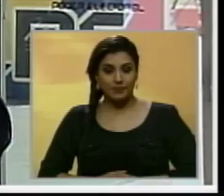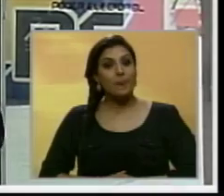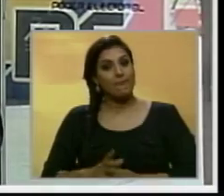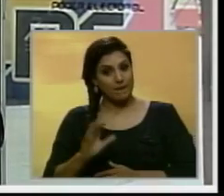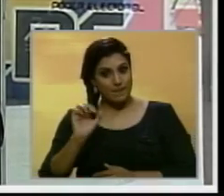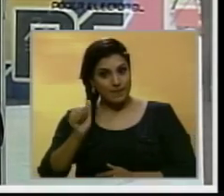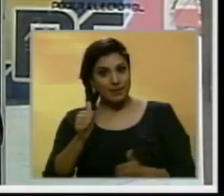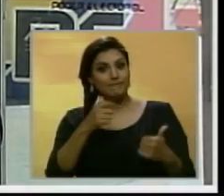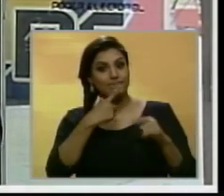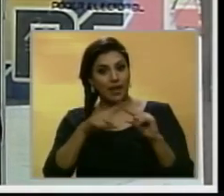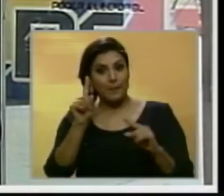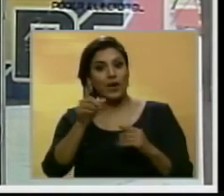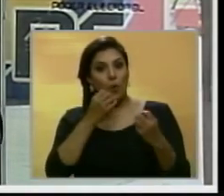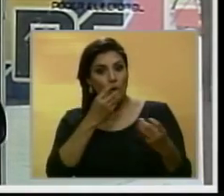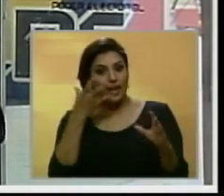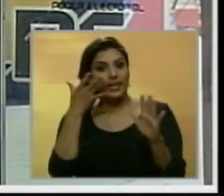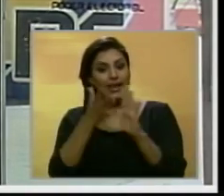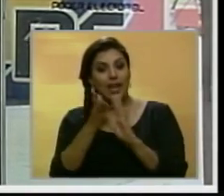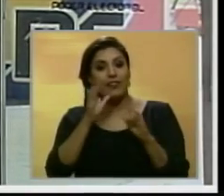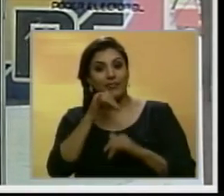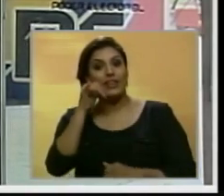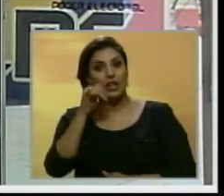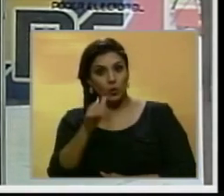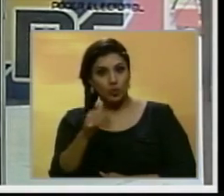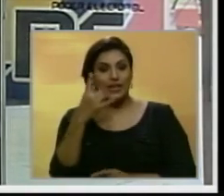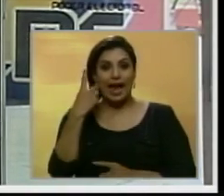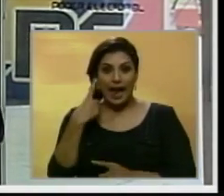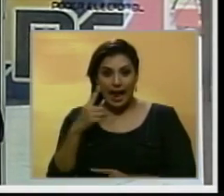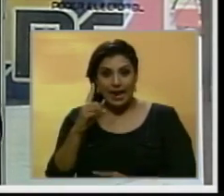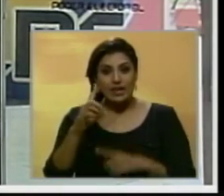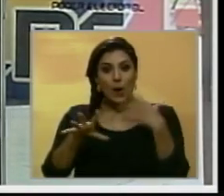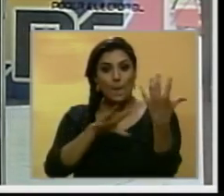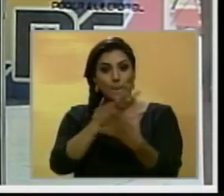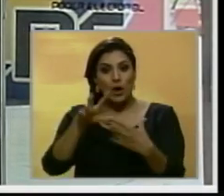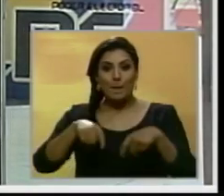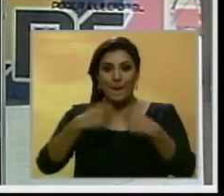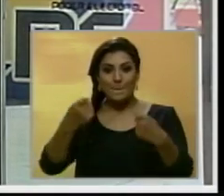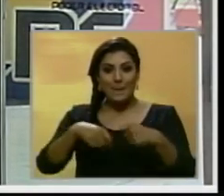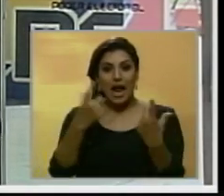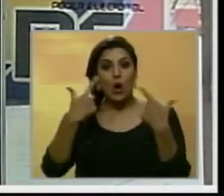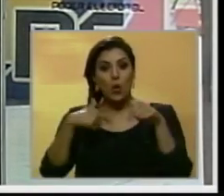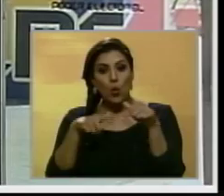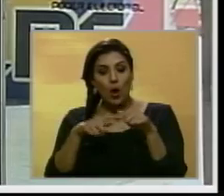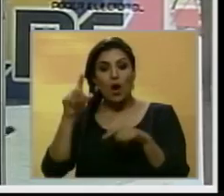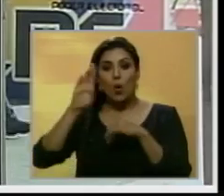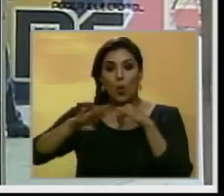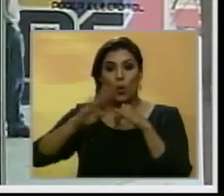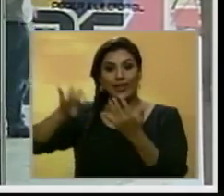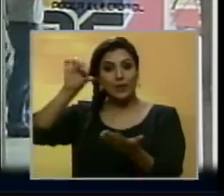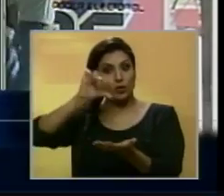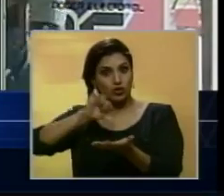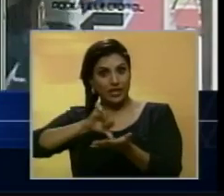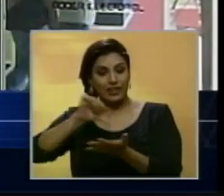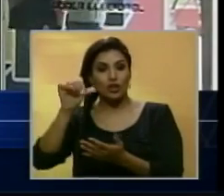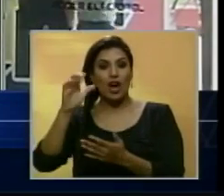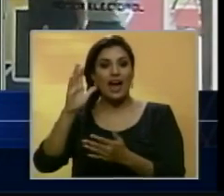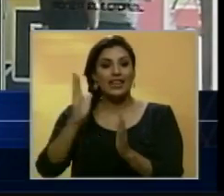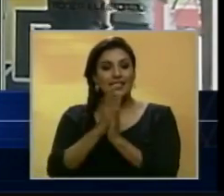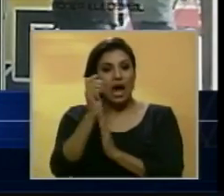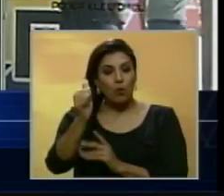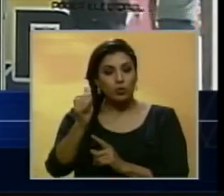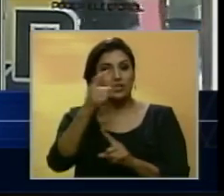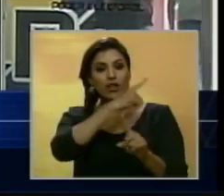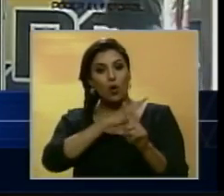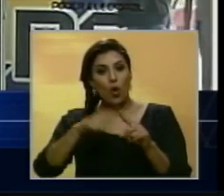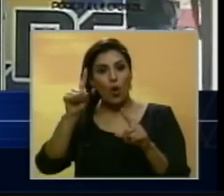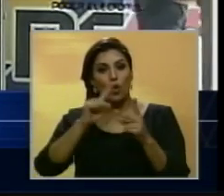Bien, Chuo Torrealba también señaló y denunció que ha habido hechos irregulares registrados en los centros de San Agustín y Macarao.